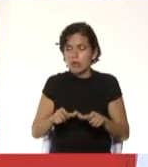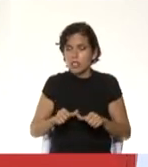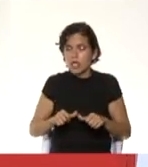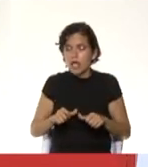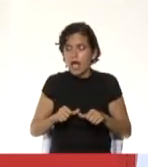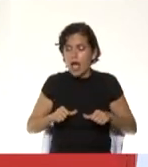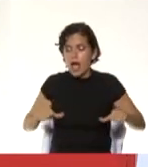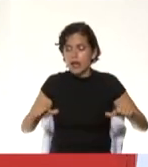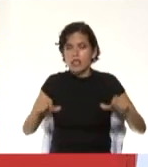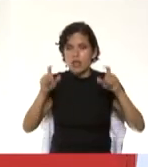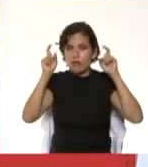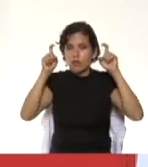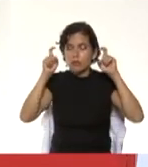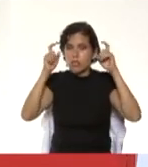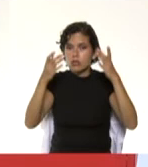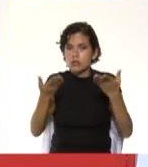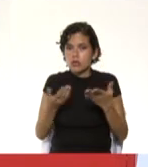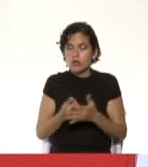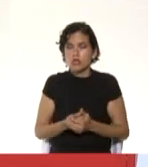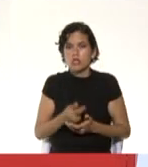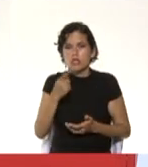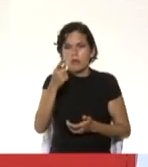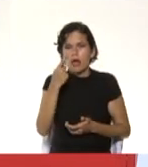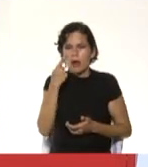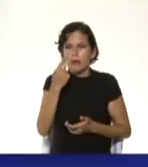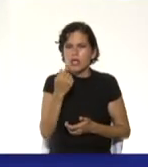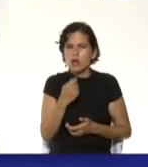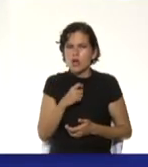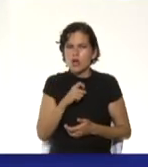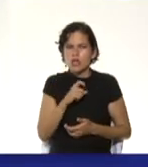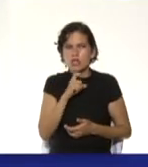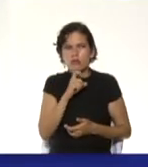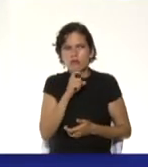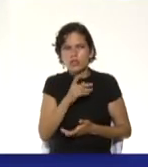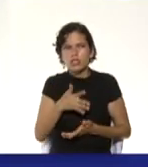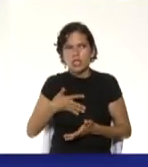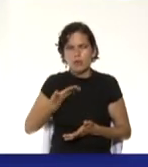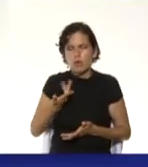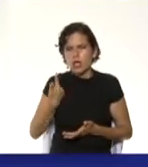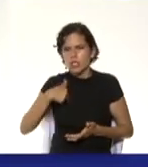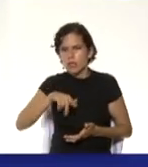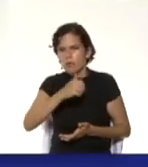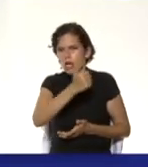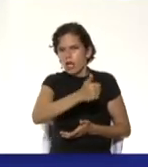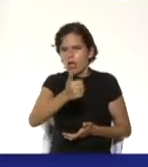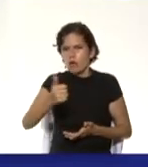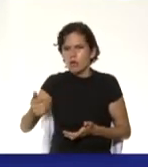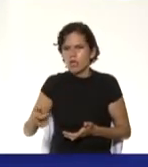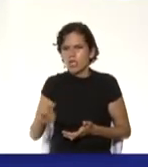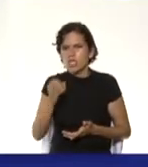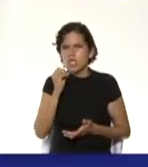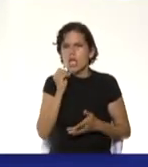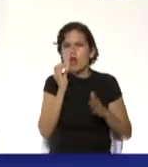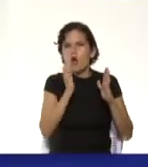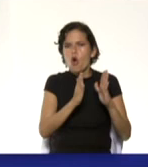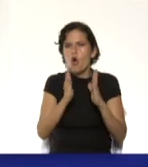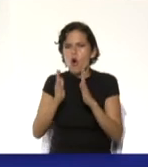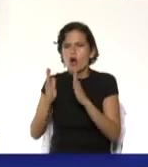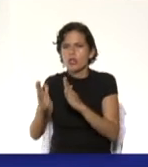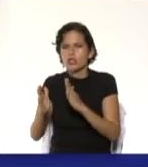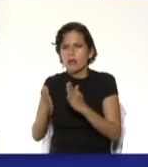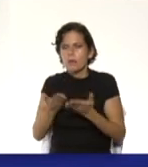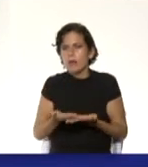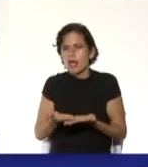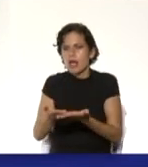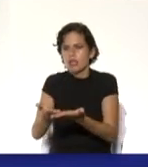formación, donde vas a tomar en cuenta la dificultad que puedas tener para cada una de ellas y el orden cronológico para la entrega